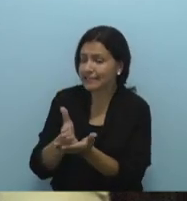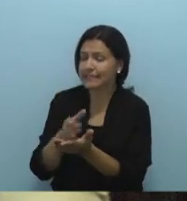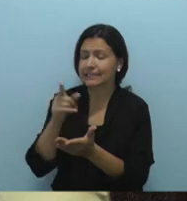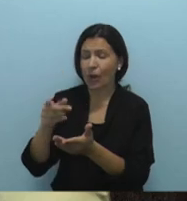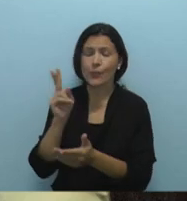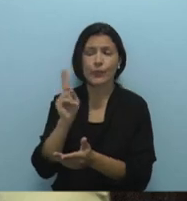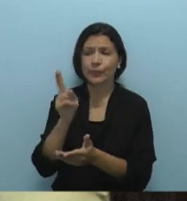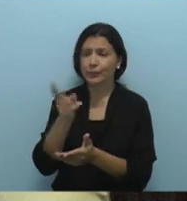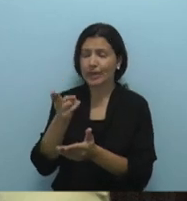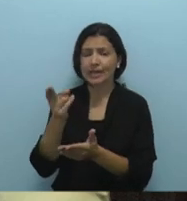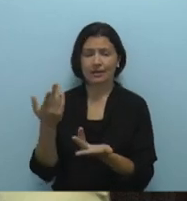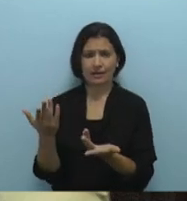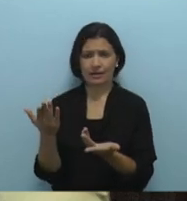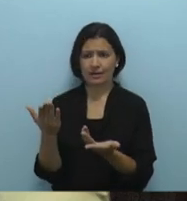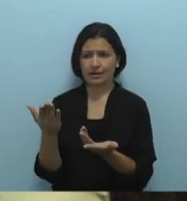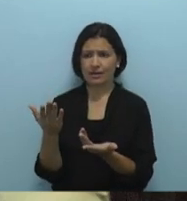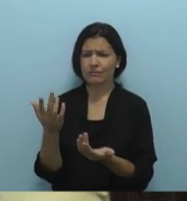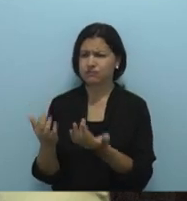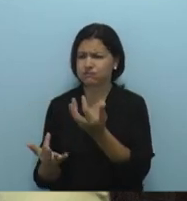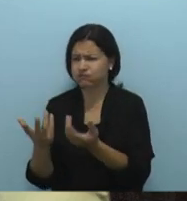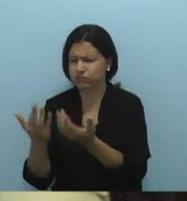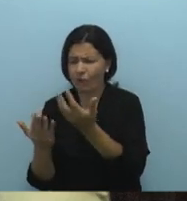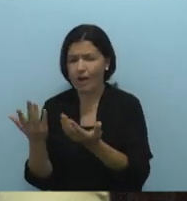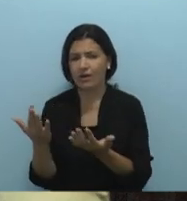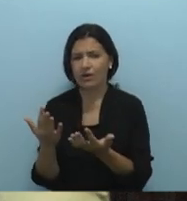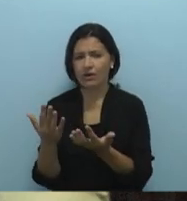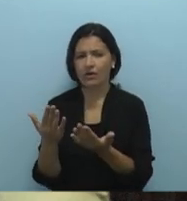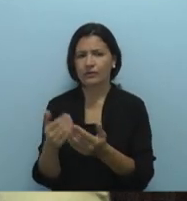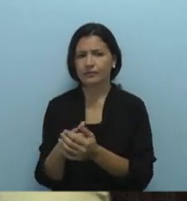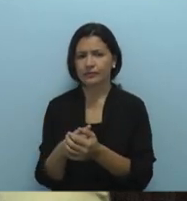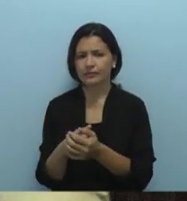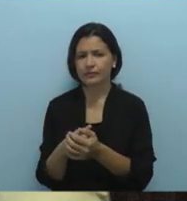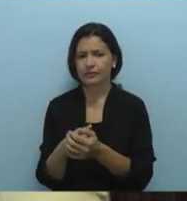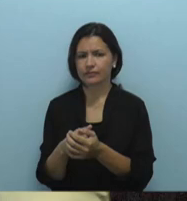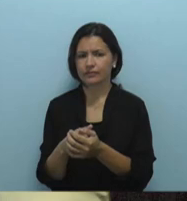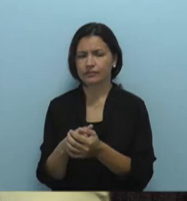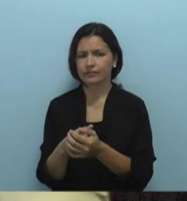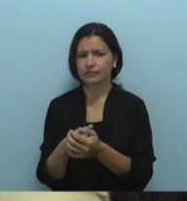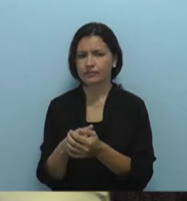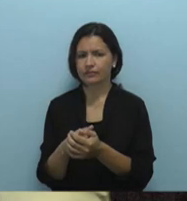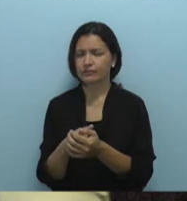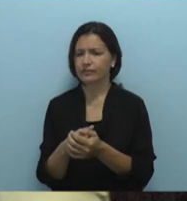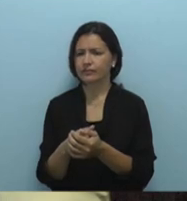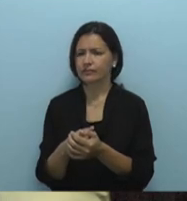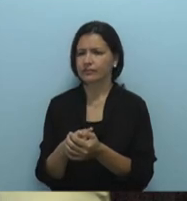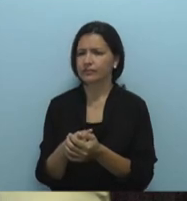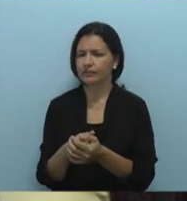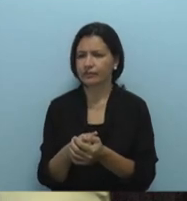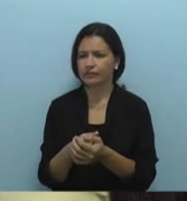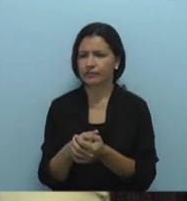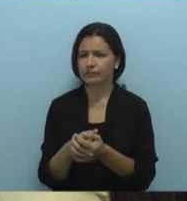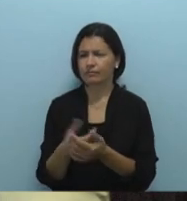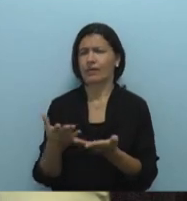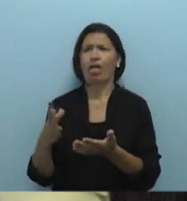prohibir cualquier tipo de actividad económica por 50 años después de que la justicia compruebe de que efectivamente esos incendios